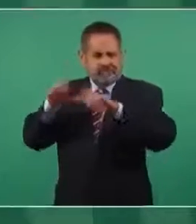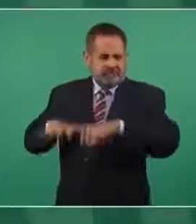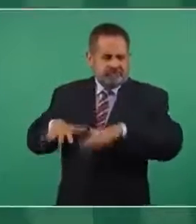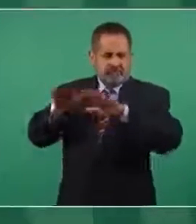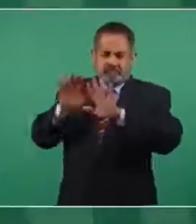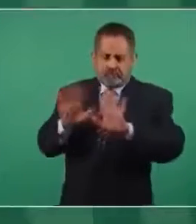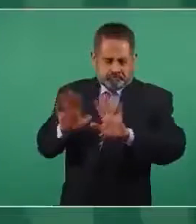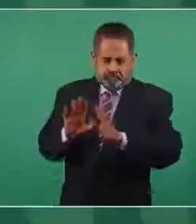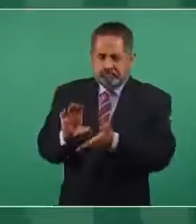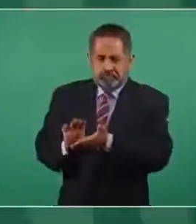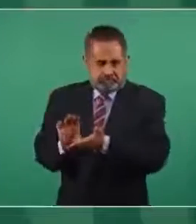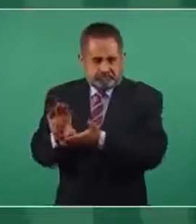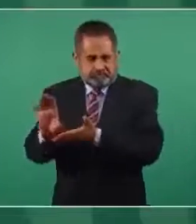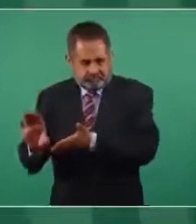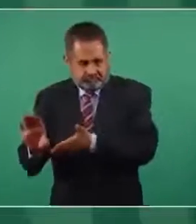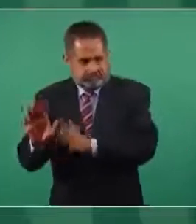inundaciones.